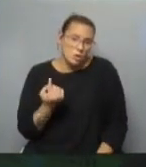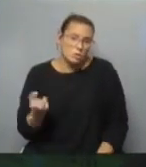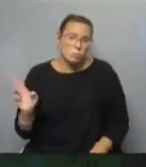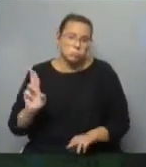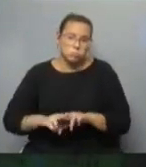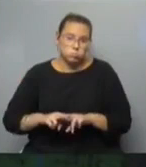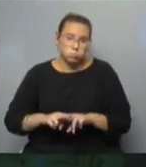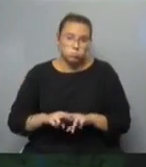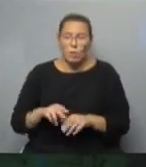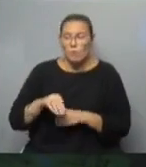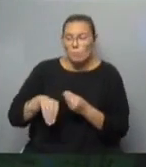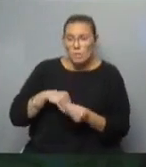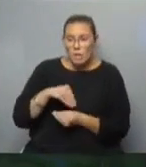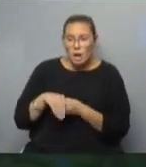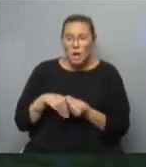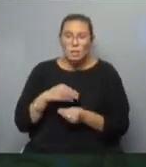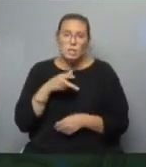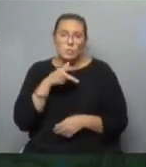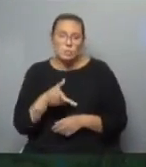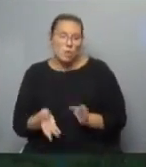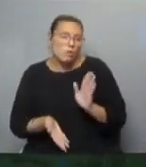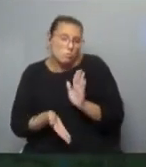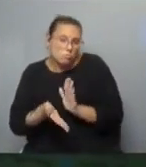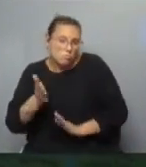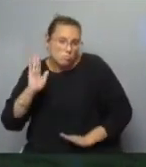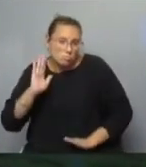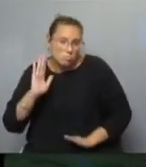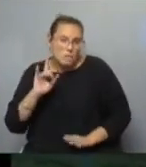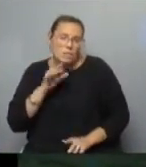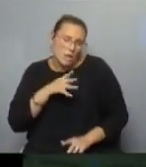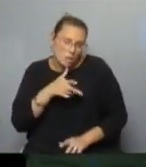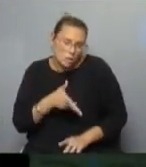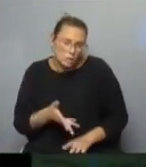tus allegados y tus hijos se han ido, si es que lo tenés.